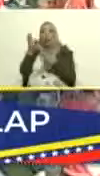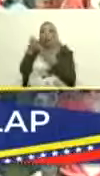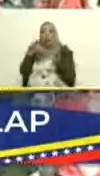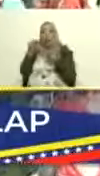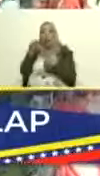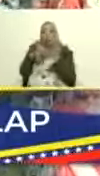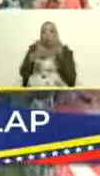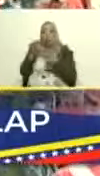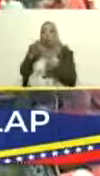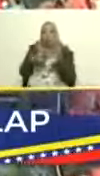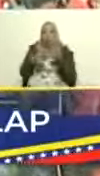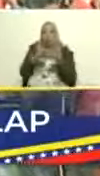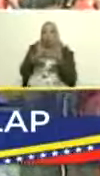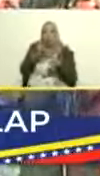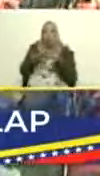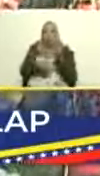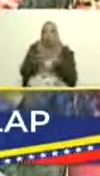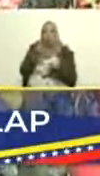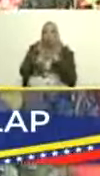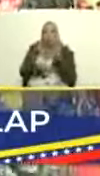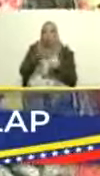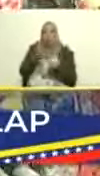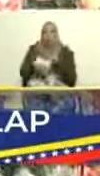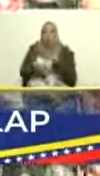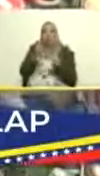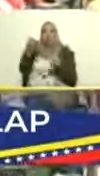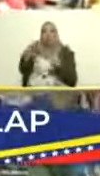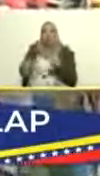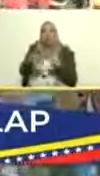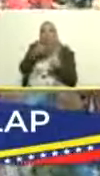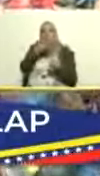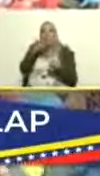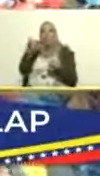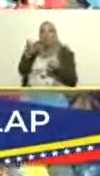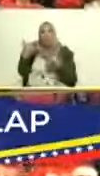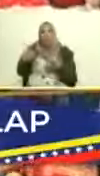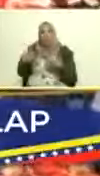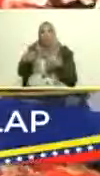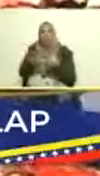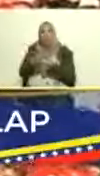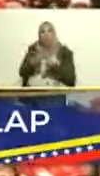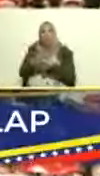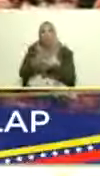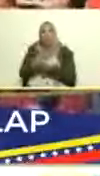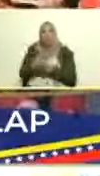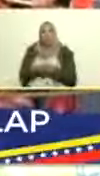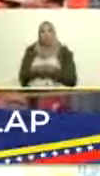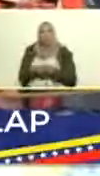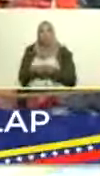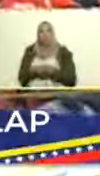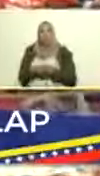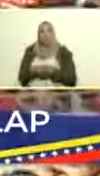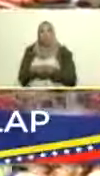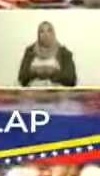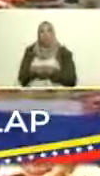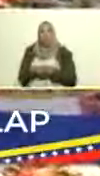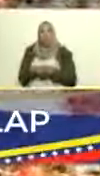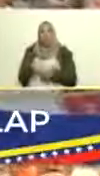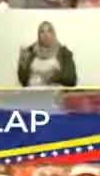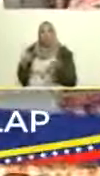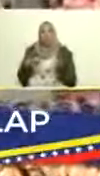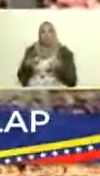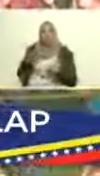en cantidad y quiero aumentar la calidad agroindustria, vamos a hacerlo. ¡Lea